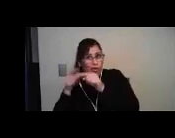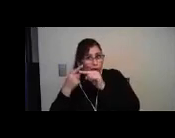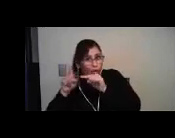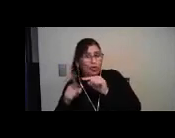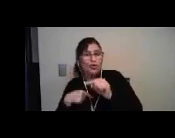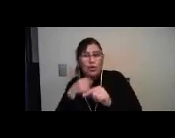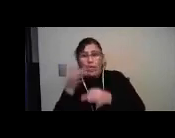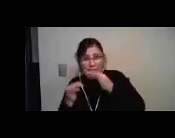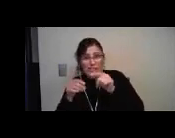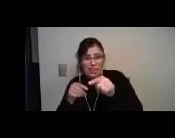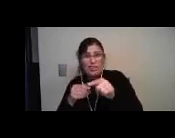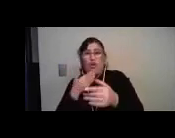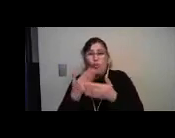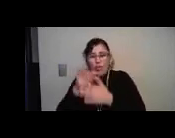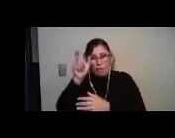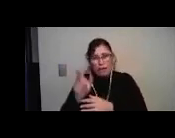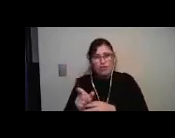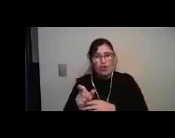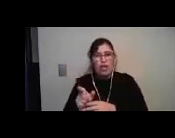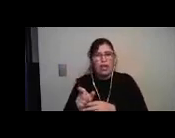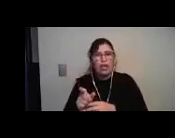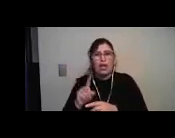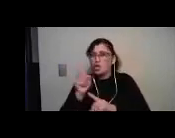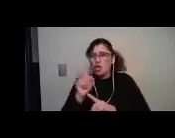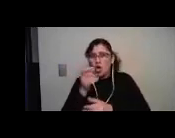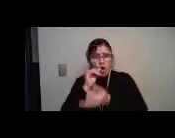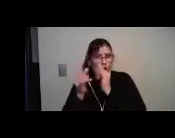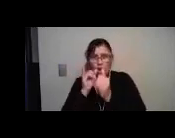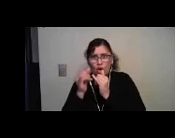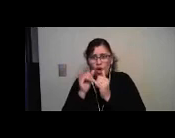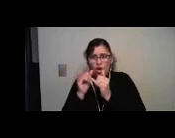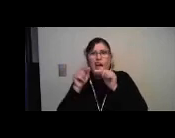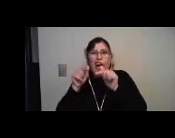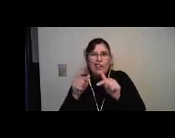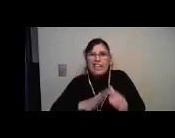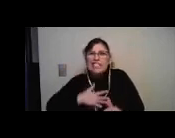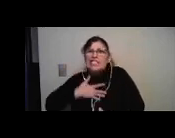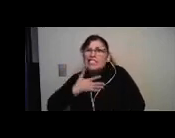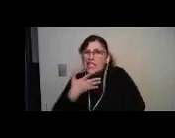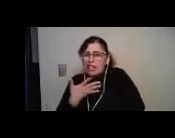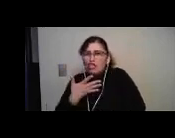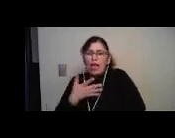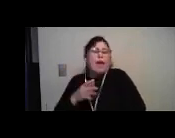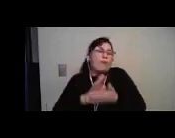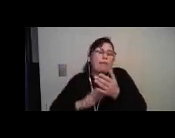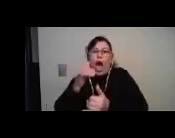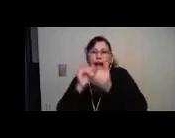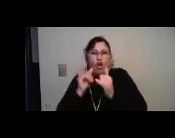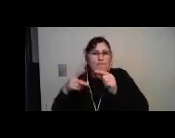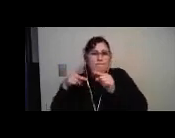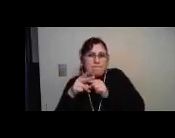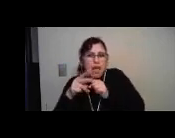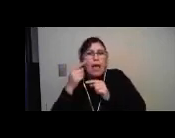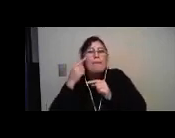¿ya? Tiene que ver cuando las personas no están consumiendo alcohol, sino que se siguen manifestando estos síntomas, ¿ya? Y eso ya es un claro